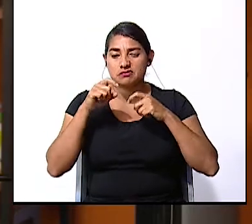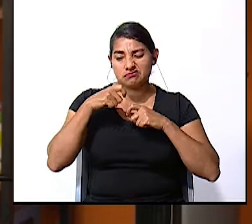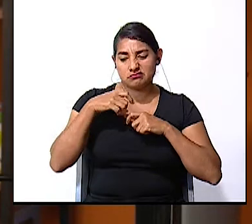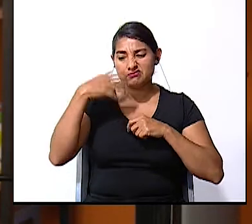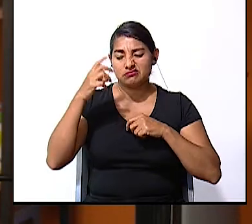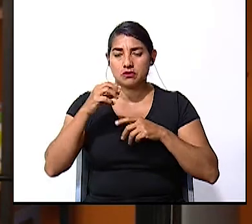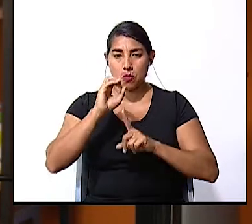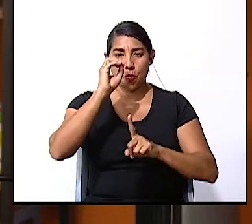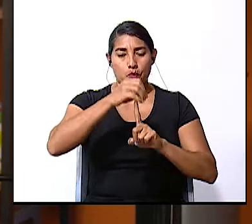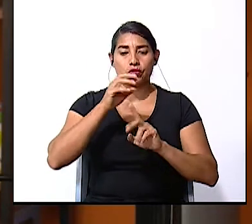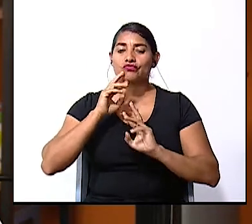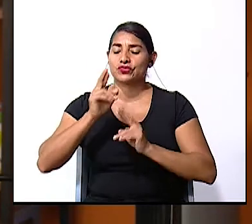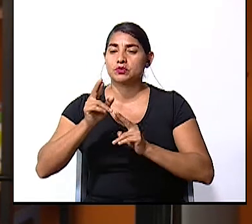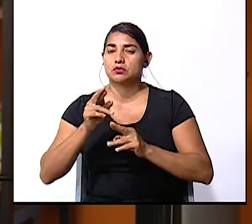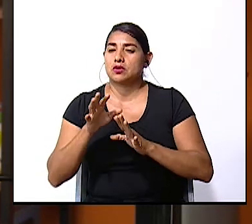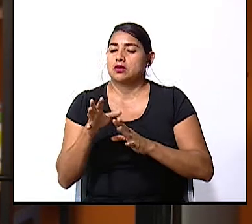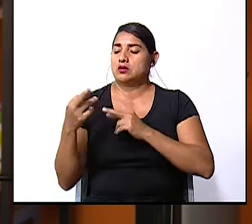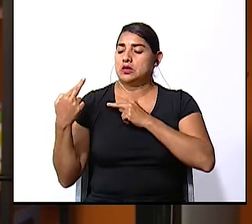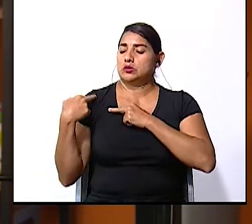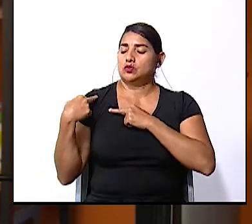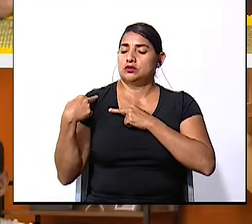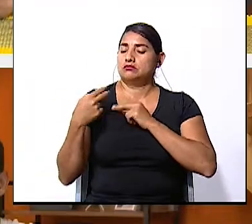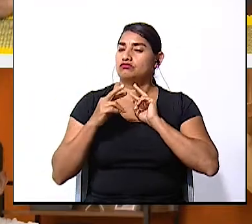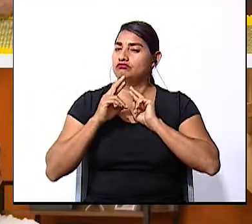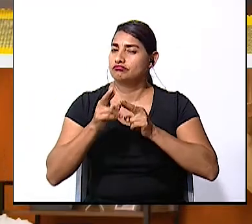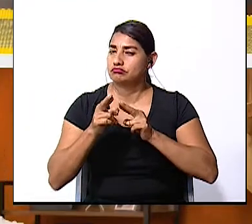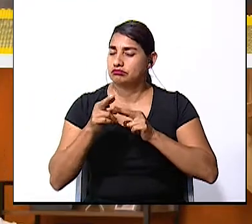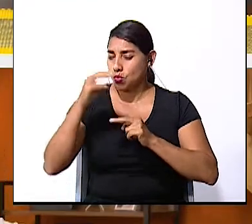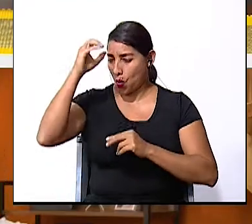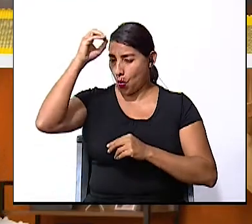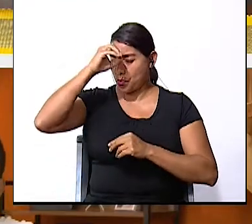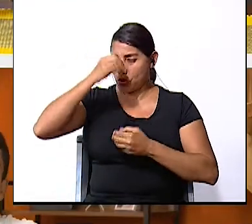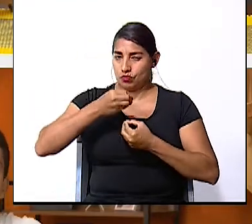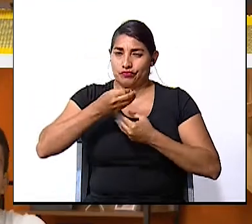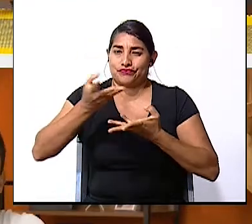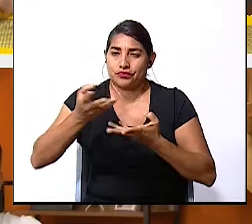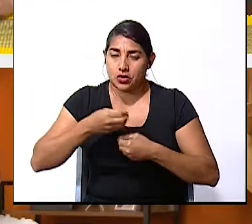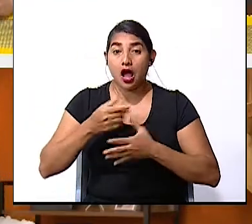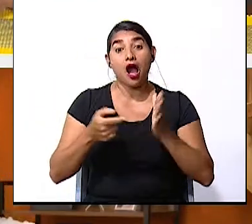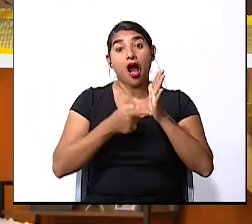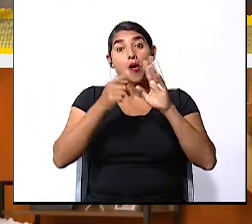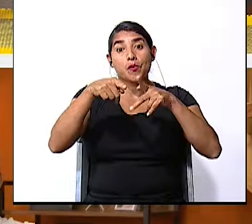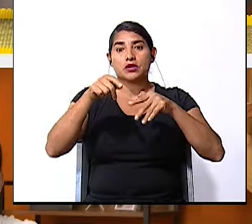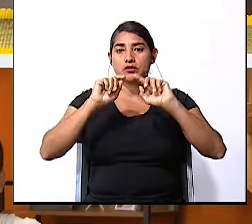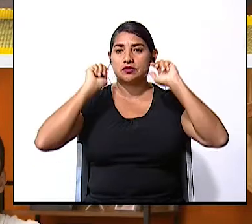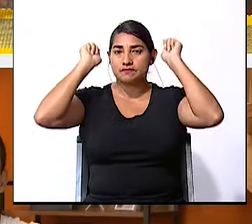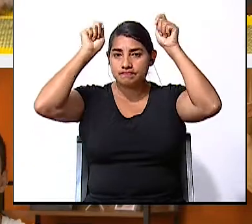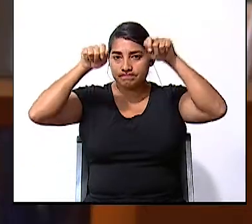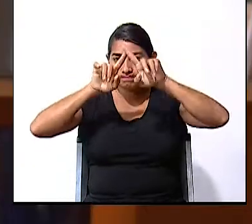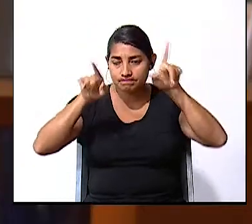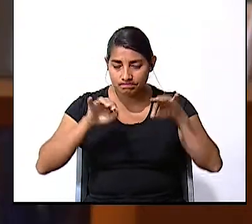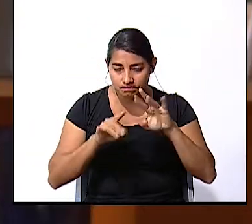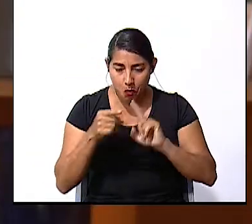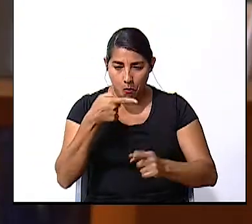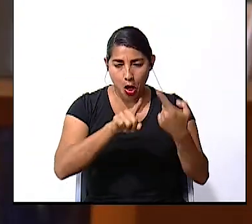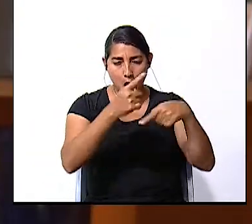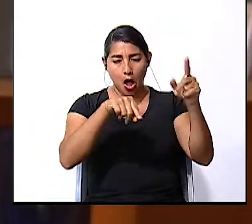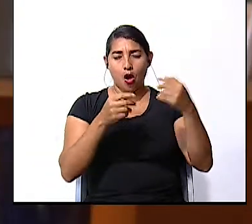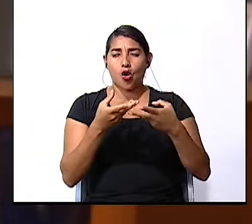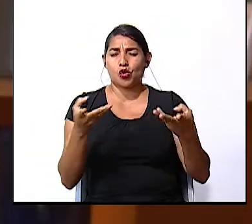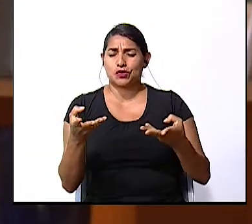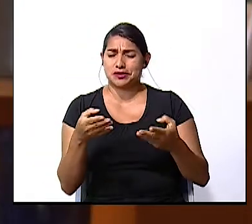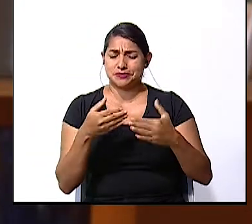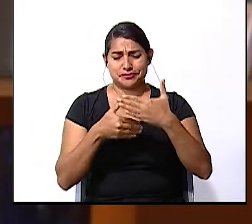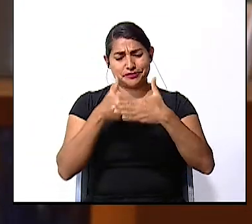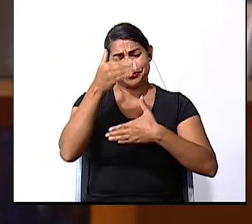tenemos que ser muy responsables con lo que opinamos. Muchas veces la gente se esconde en las redes sociales para decir cosas